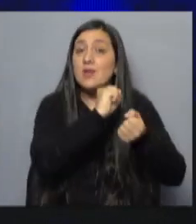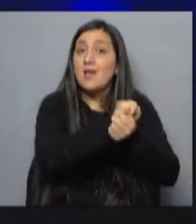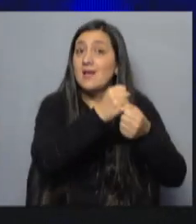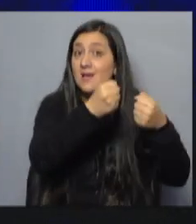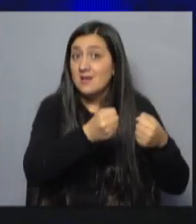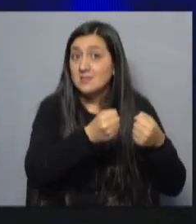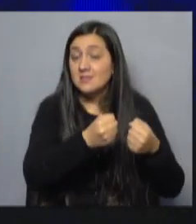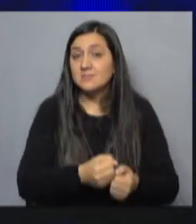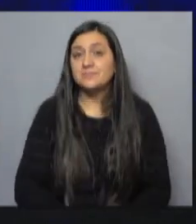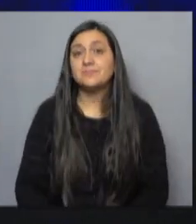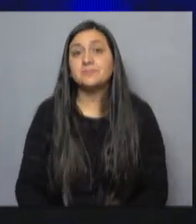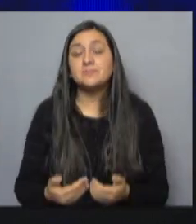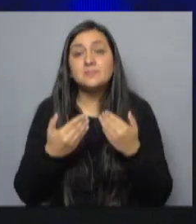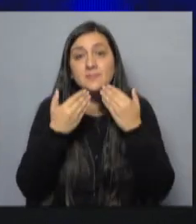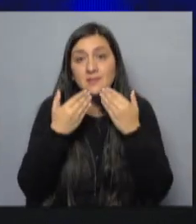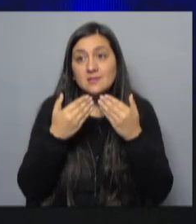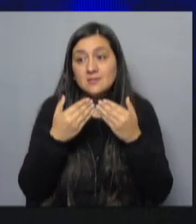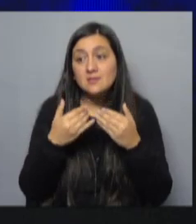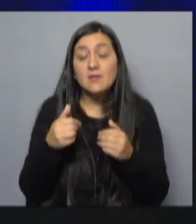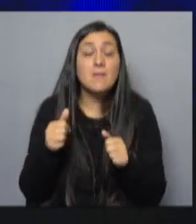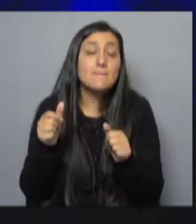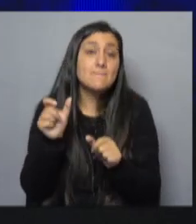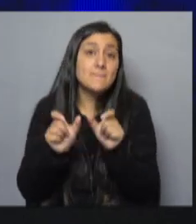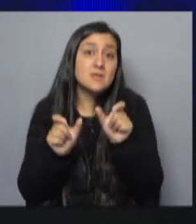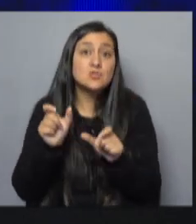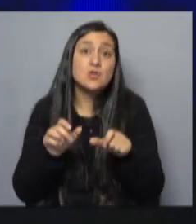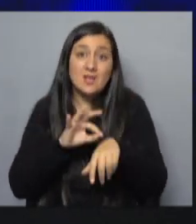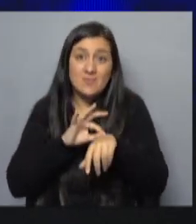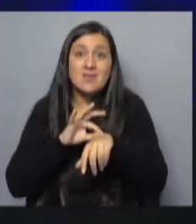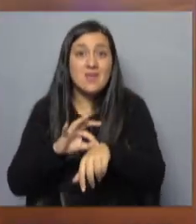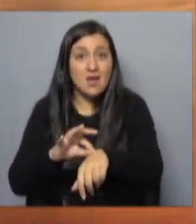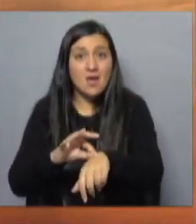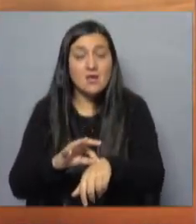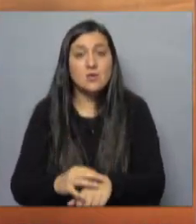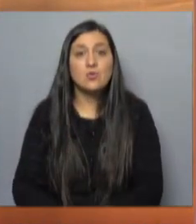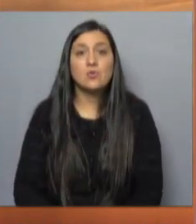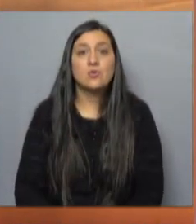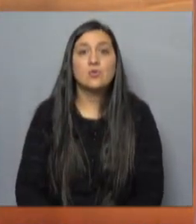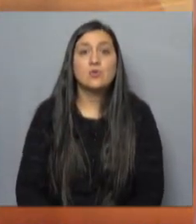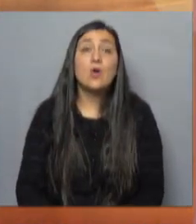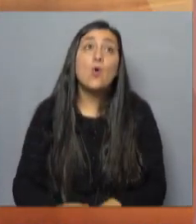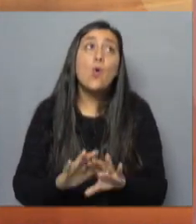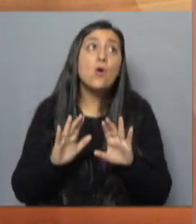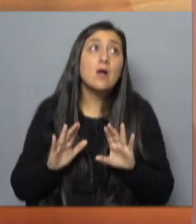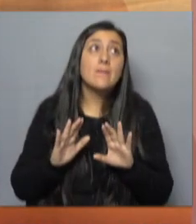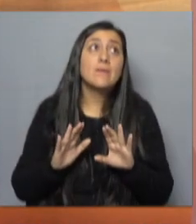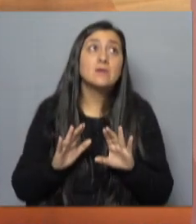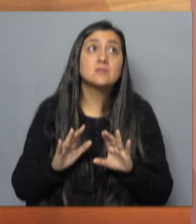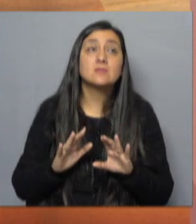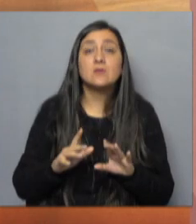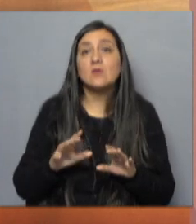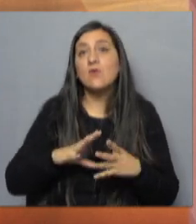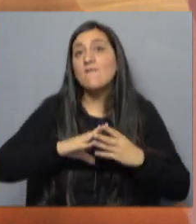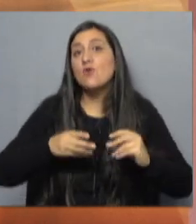personas pares ahí en la vuelta que realmente te guíen o yo qué sé, o capaz que... una